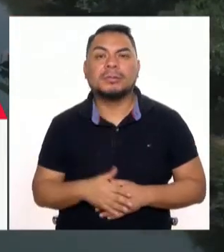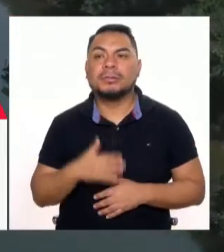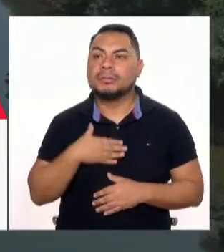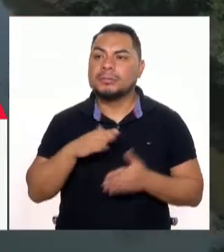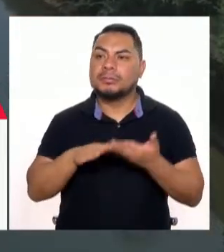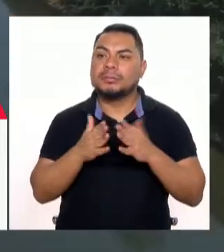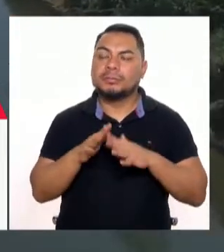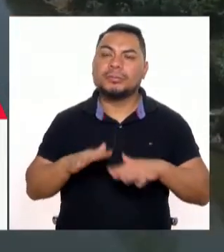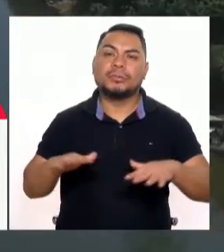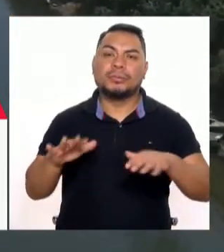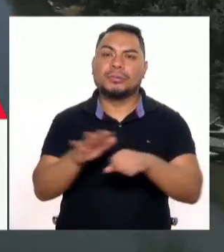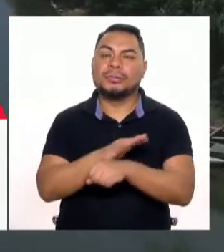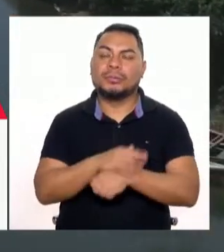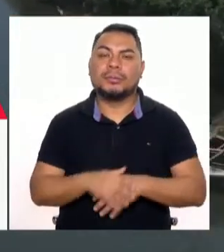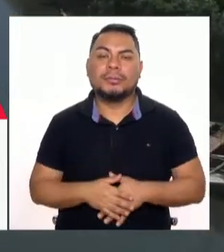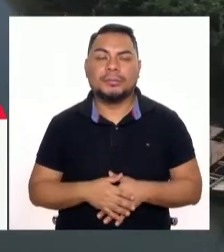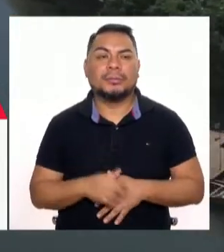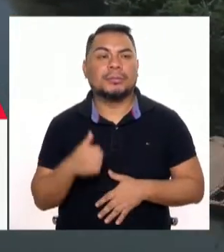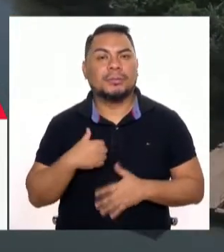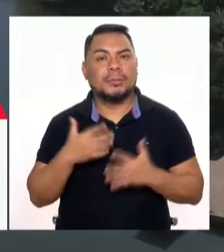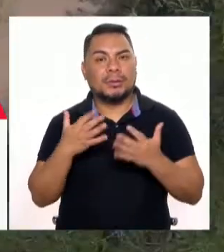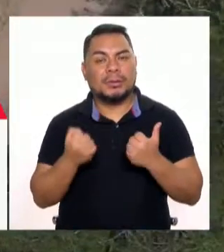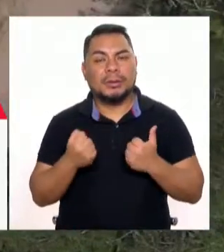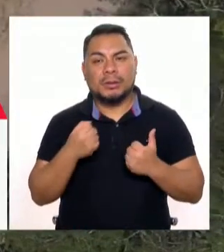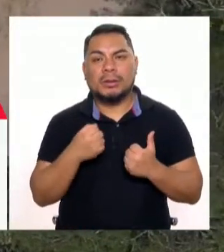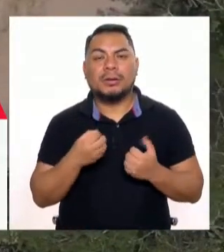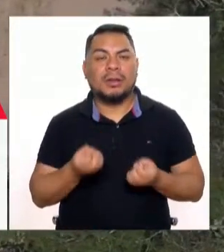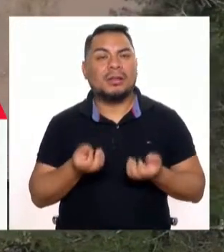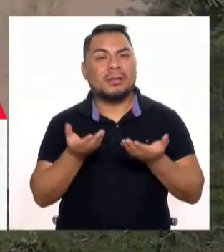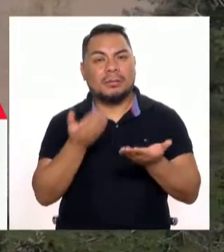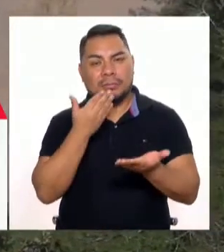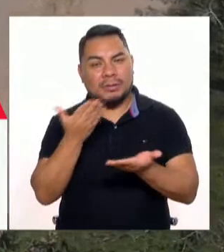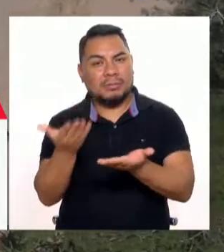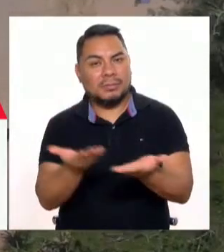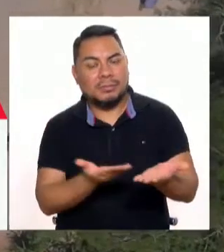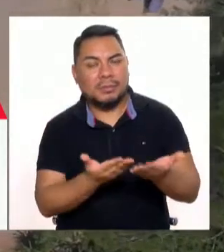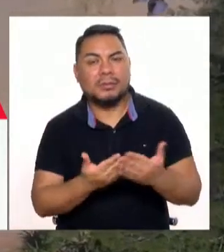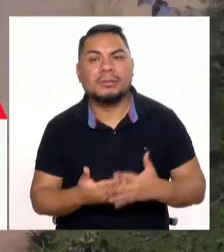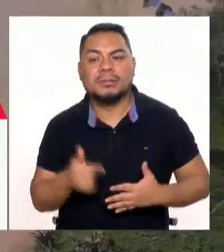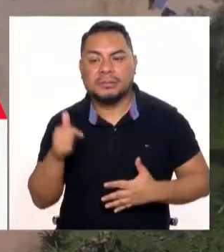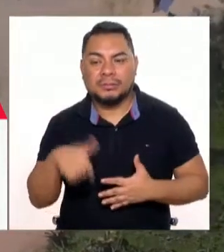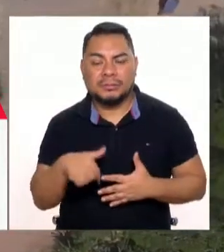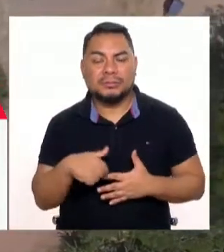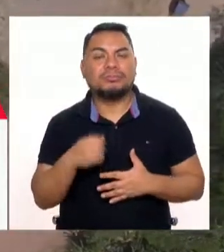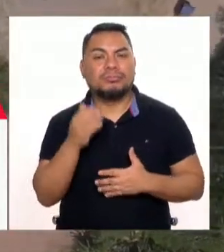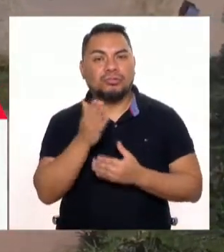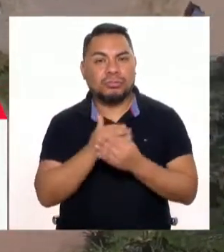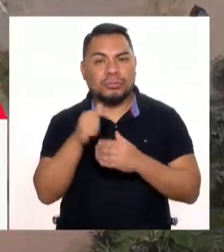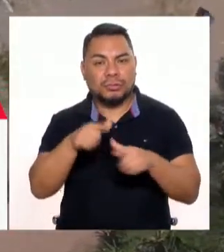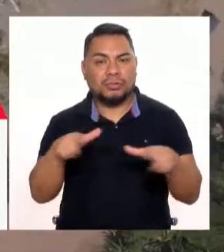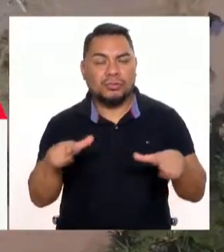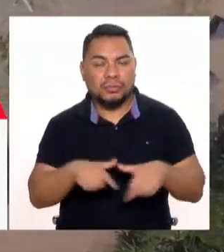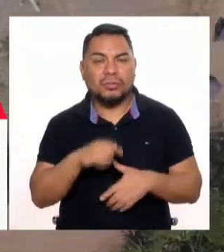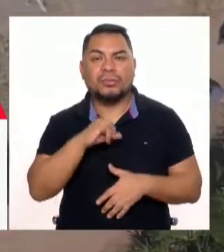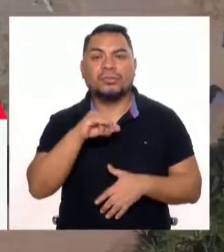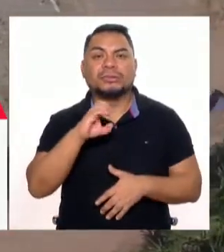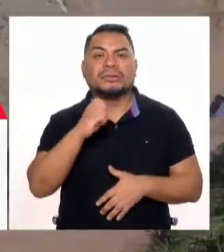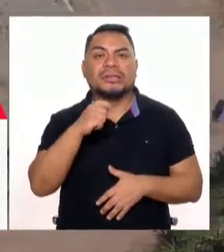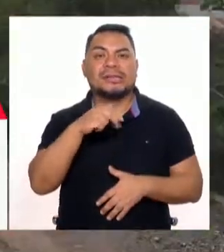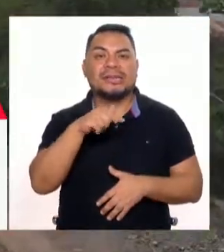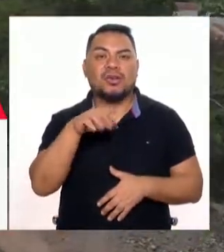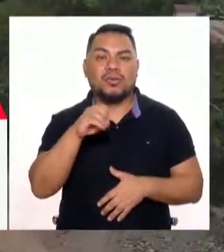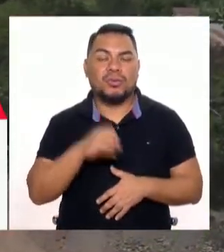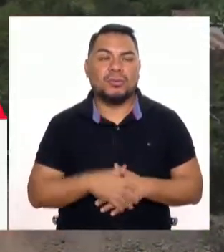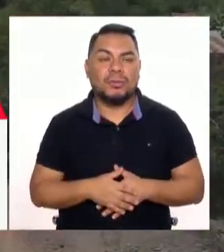pueblo en general quiero darles la bienvenida a nuestro humilde distrito de José Crespo y Castillo para